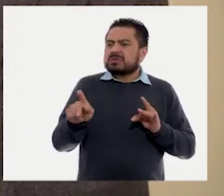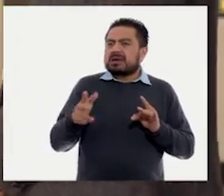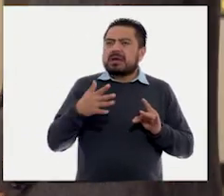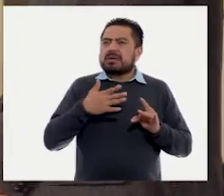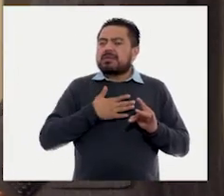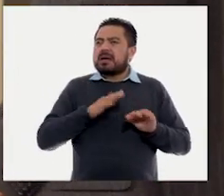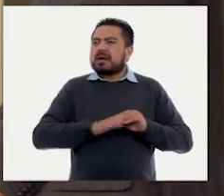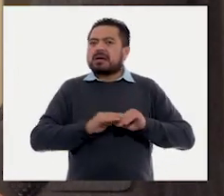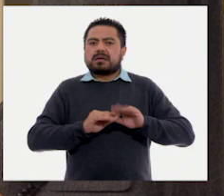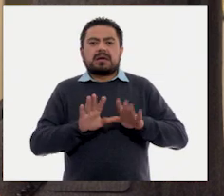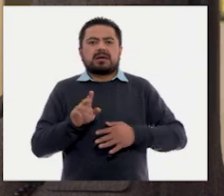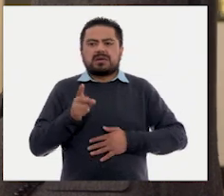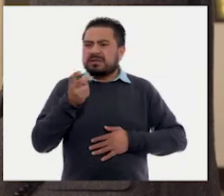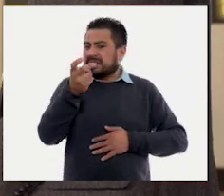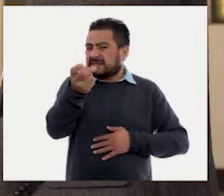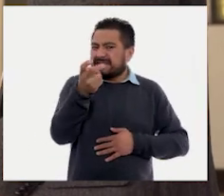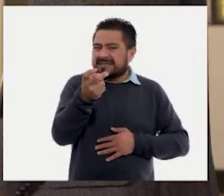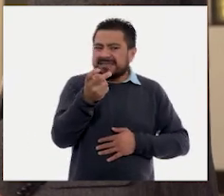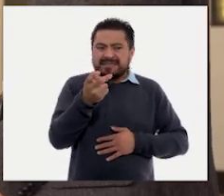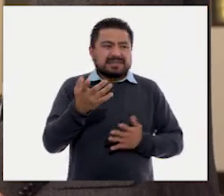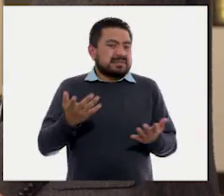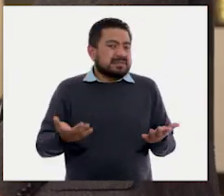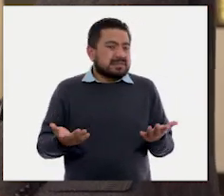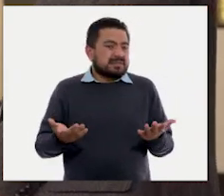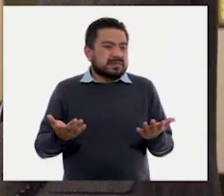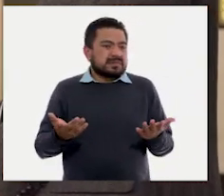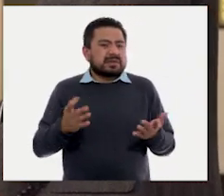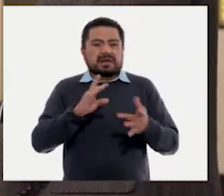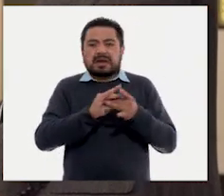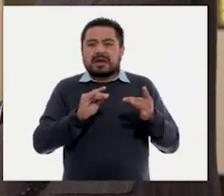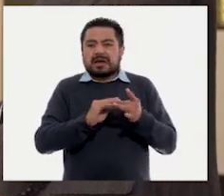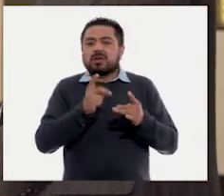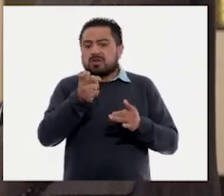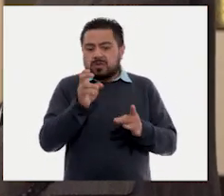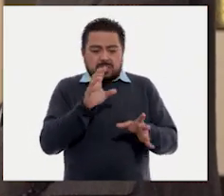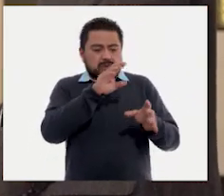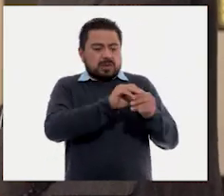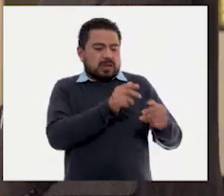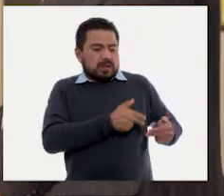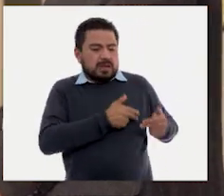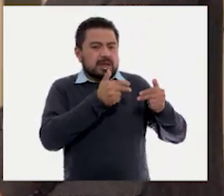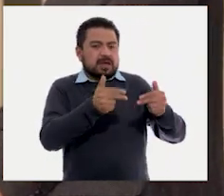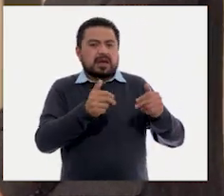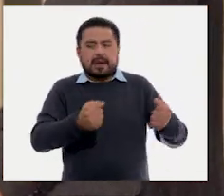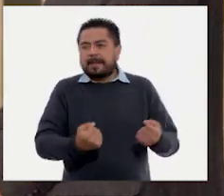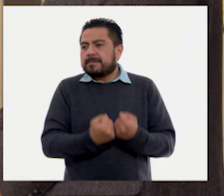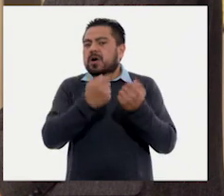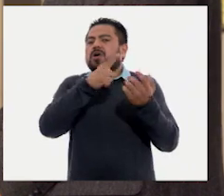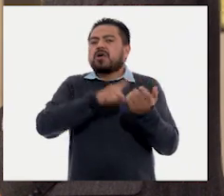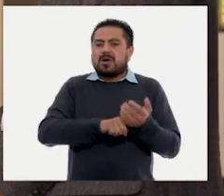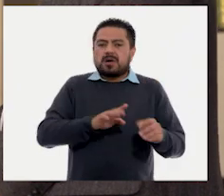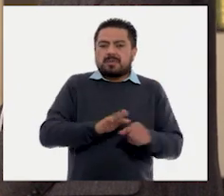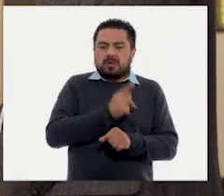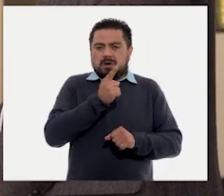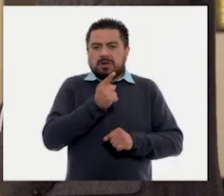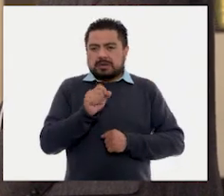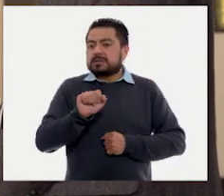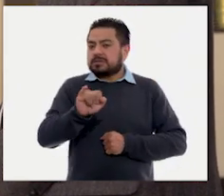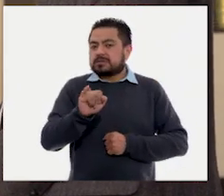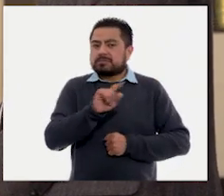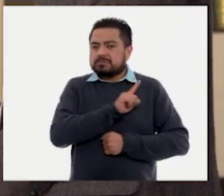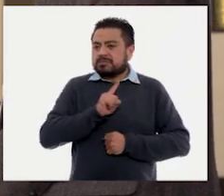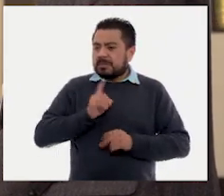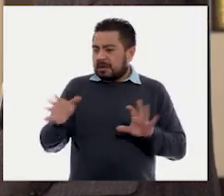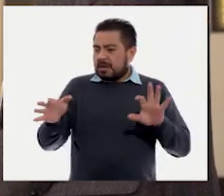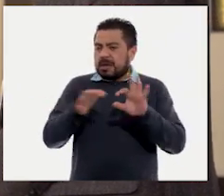hago. Alguna gente ha mencionado que si tú eres parte de la generación de la ruptura, digo, por edad cronológicamente sí serías, ¿no?